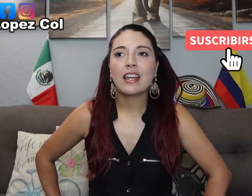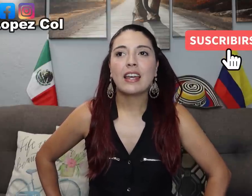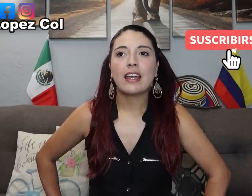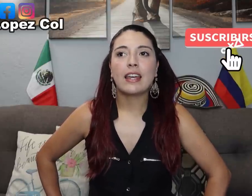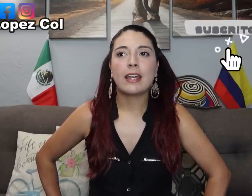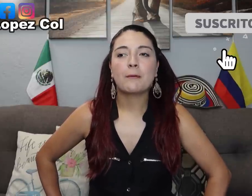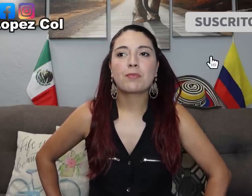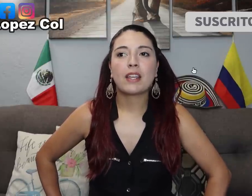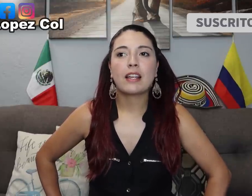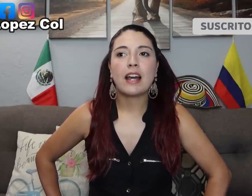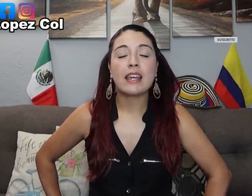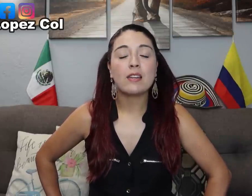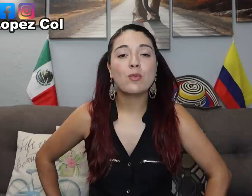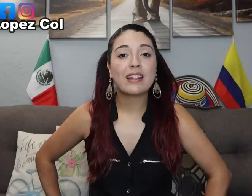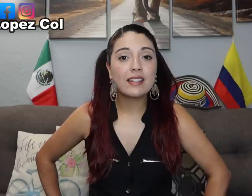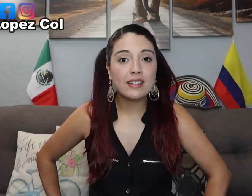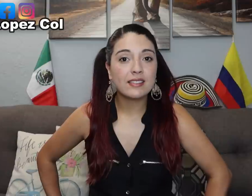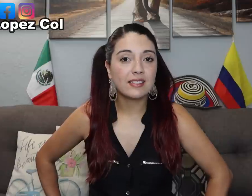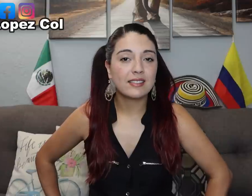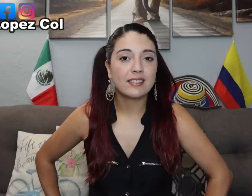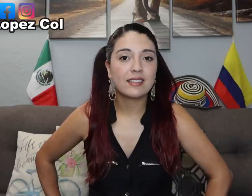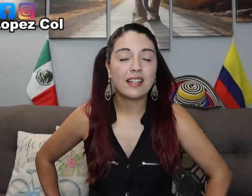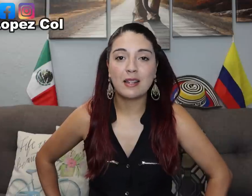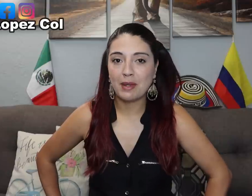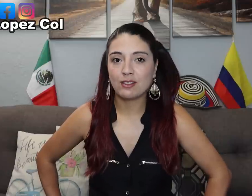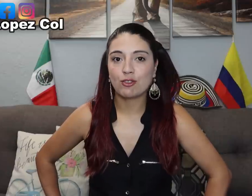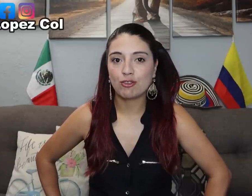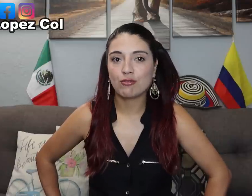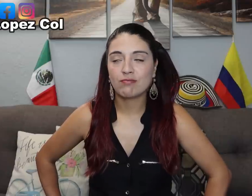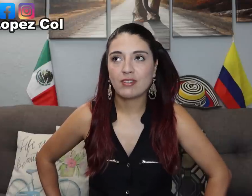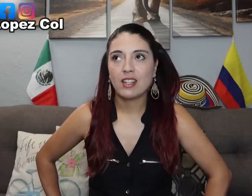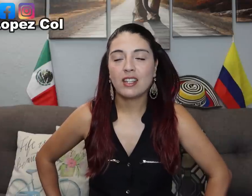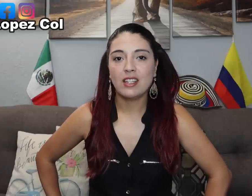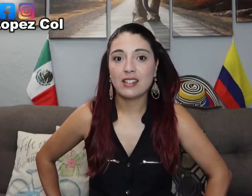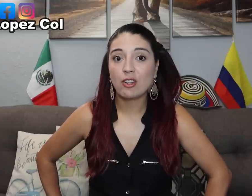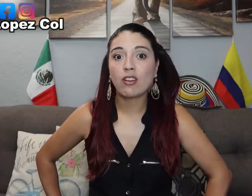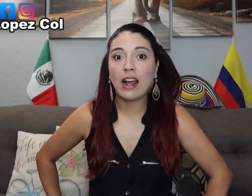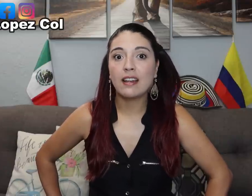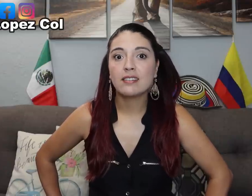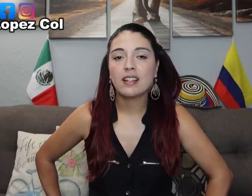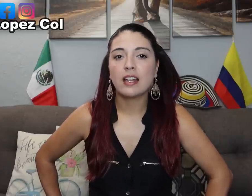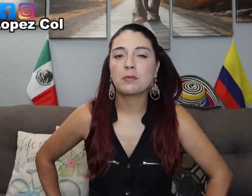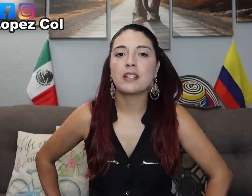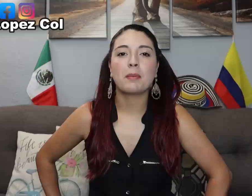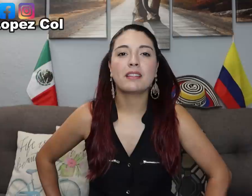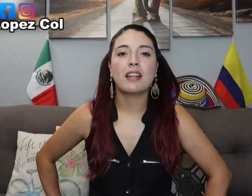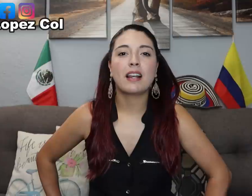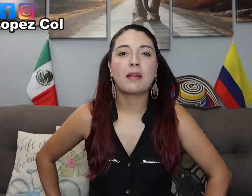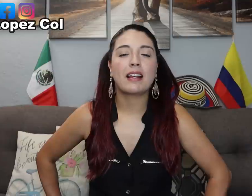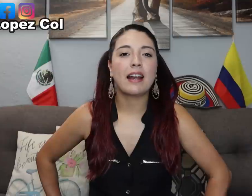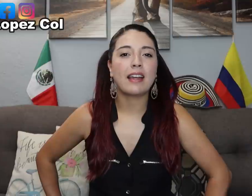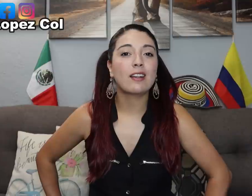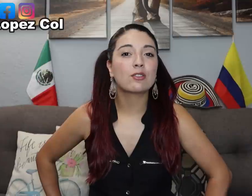chiste, hay una crisis de alimentos y es algo real,